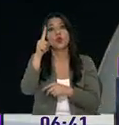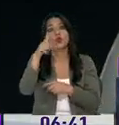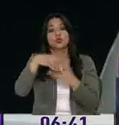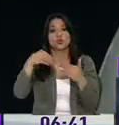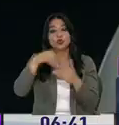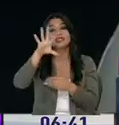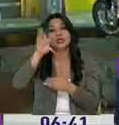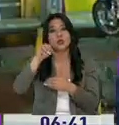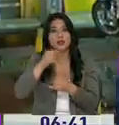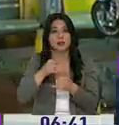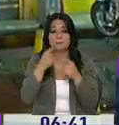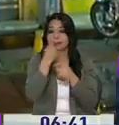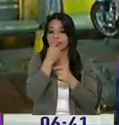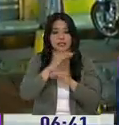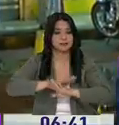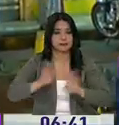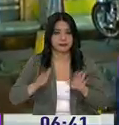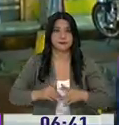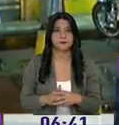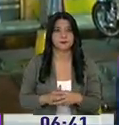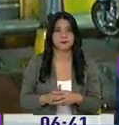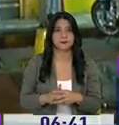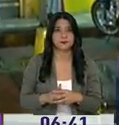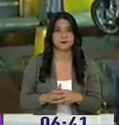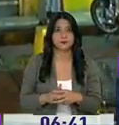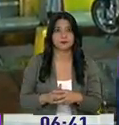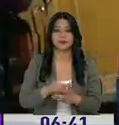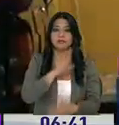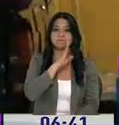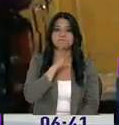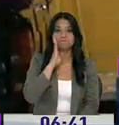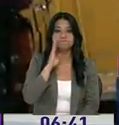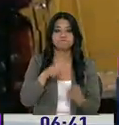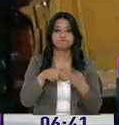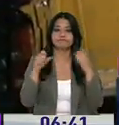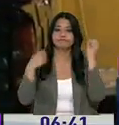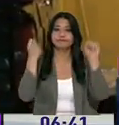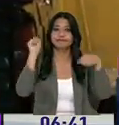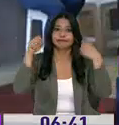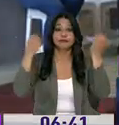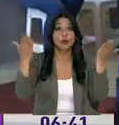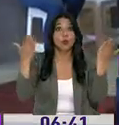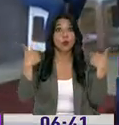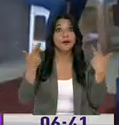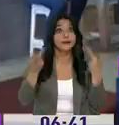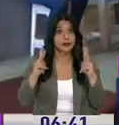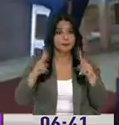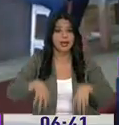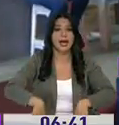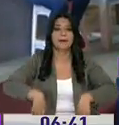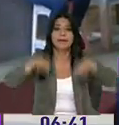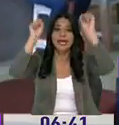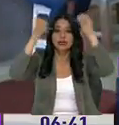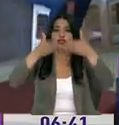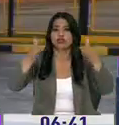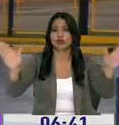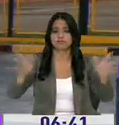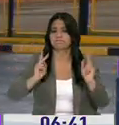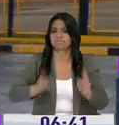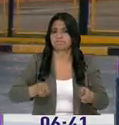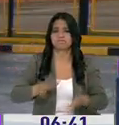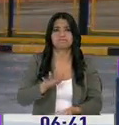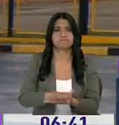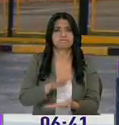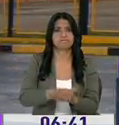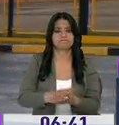son pintadas. Los propietarios de las barras y discotecas que funcionan en Guayaquil abrieron sus puertas con normalidad.